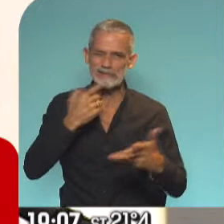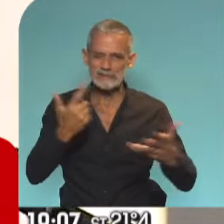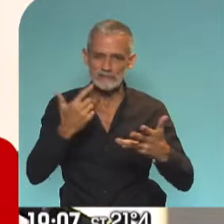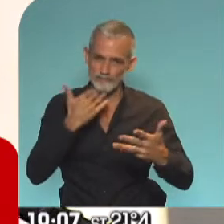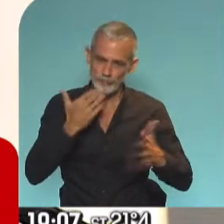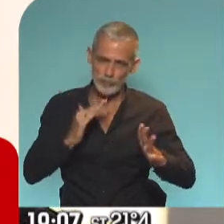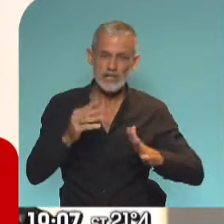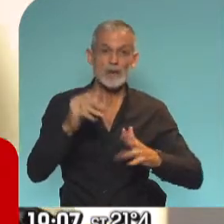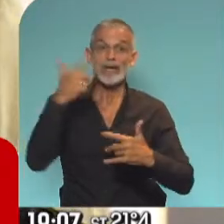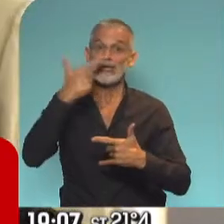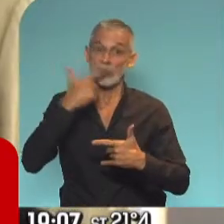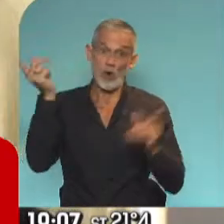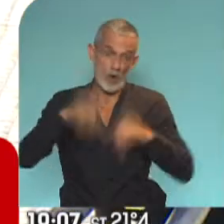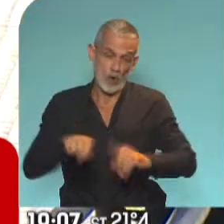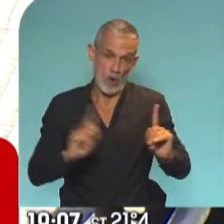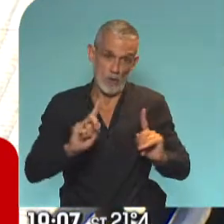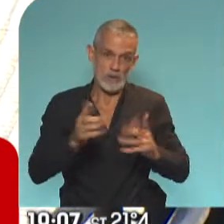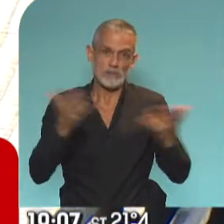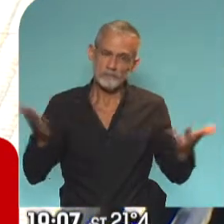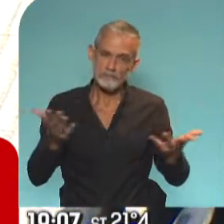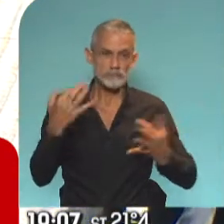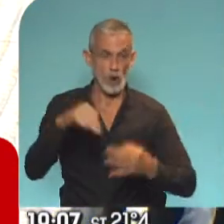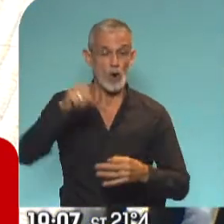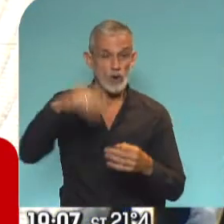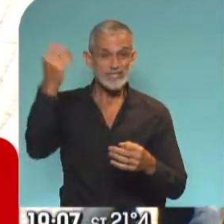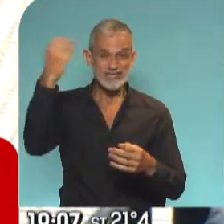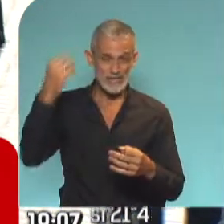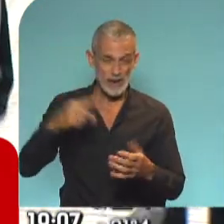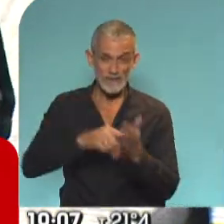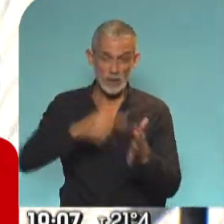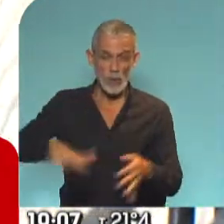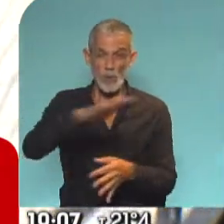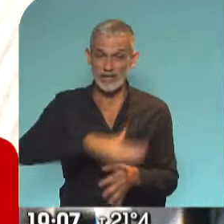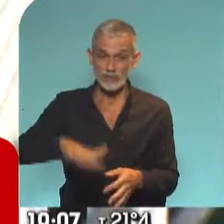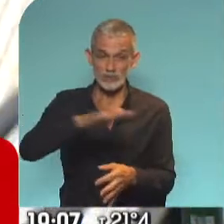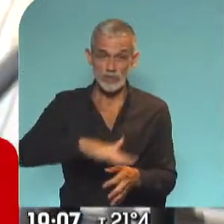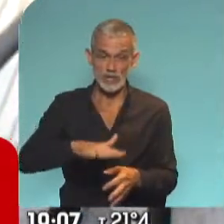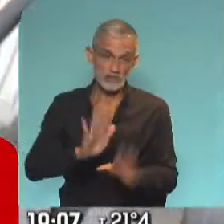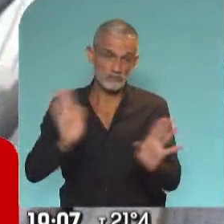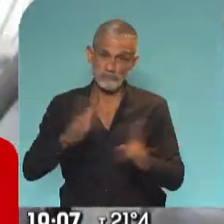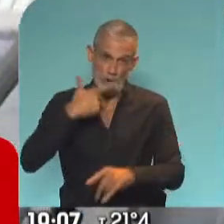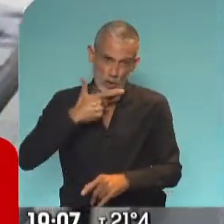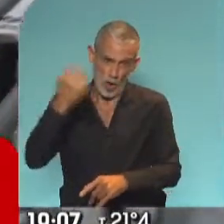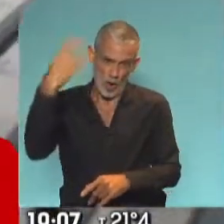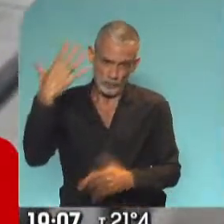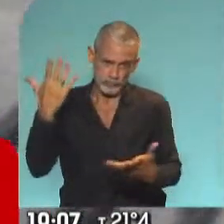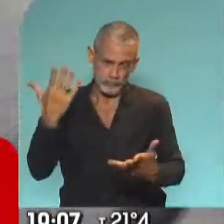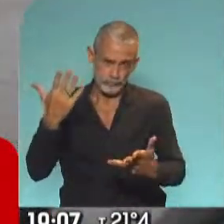se sabe, rojo, no volvemos. Hoy el semáforo en la ciudad de Buenos Aires está dando rojo.